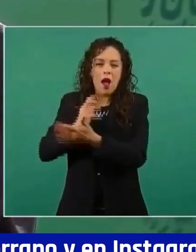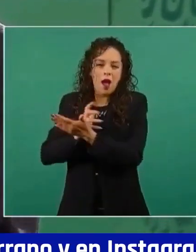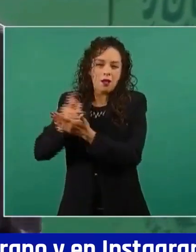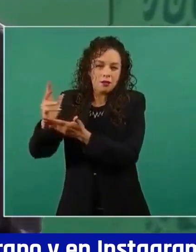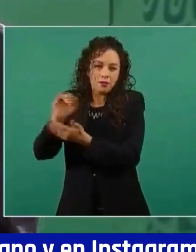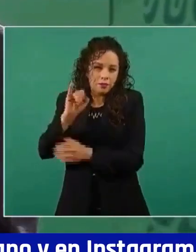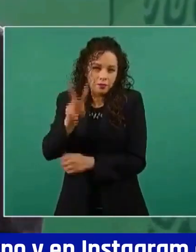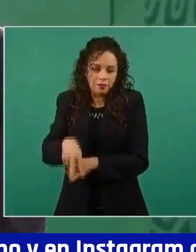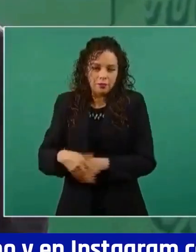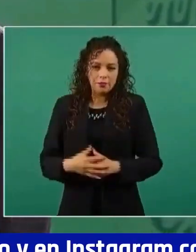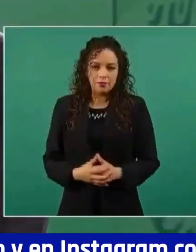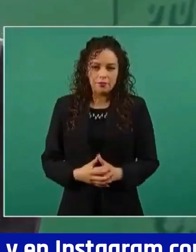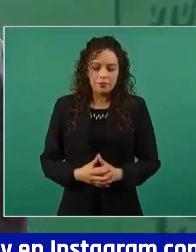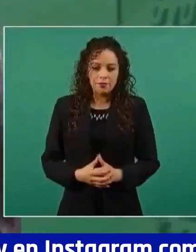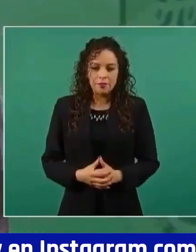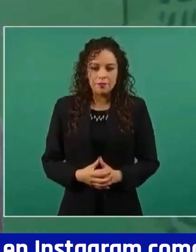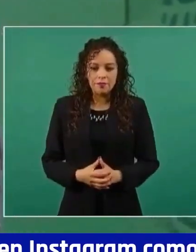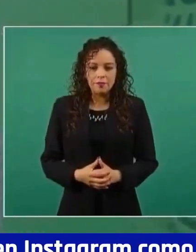con